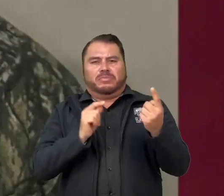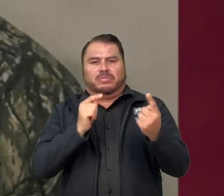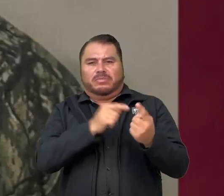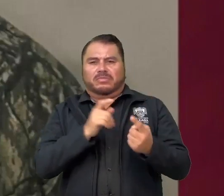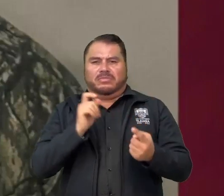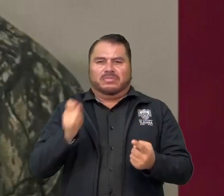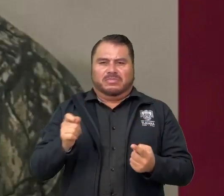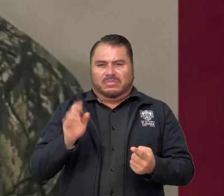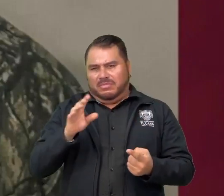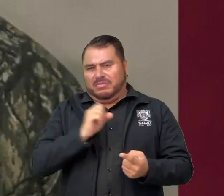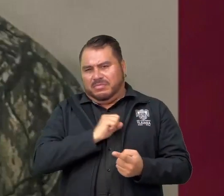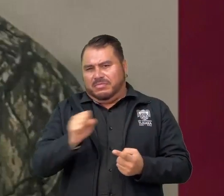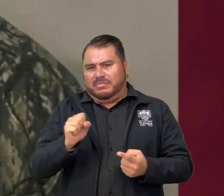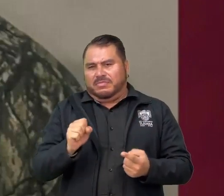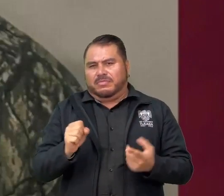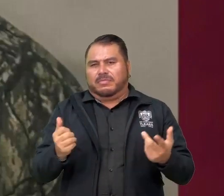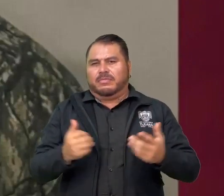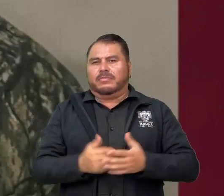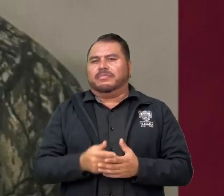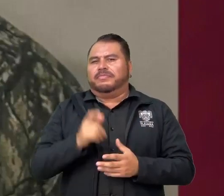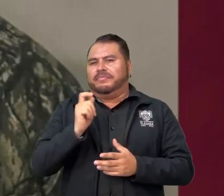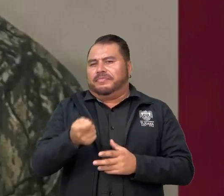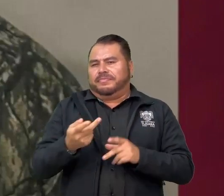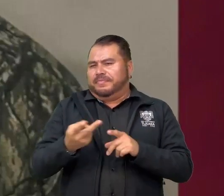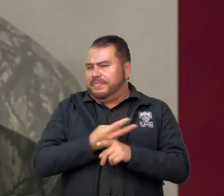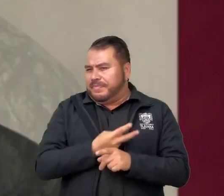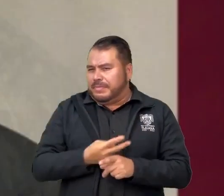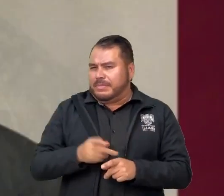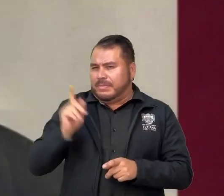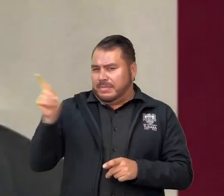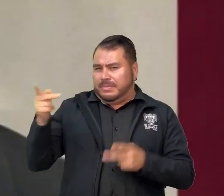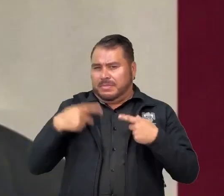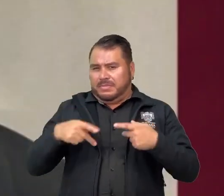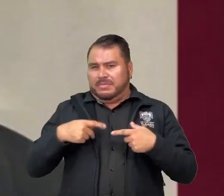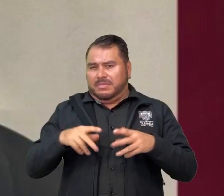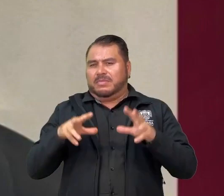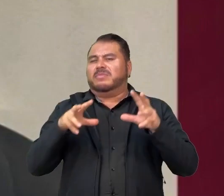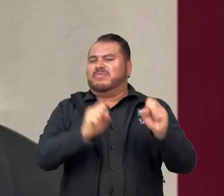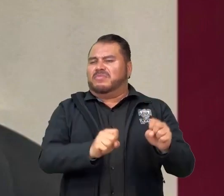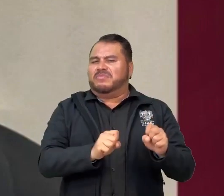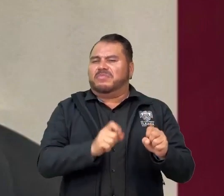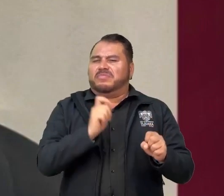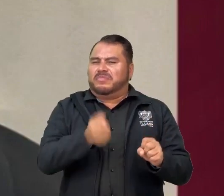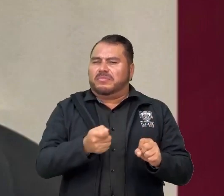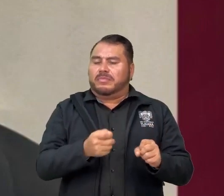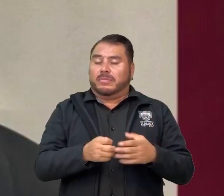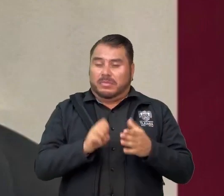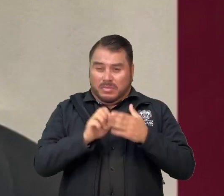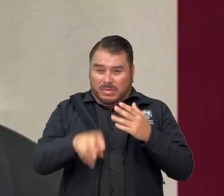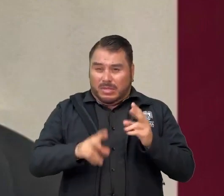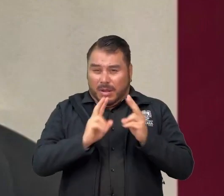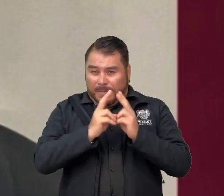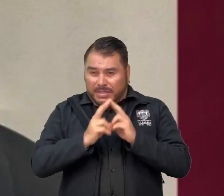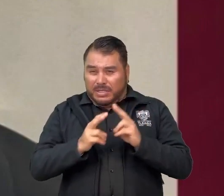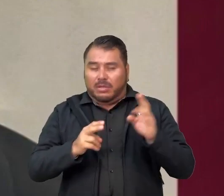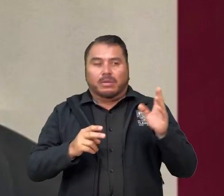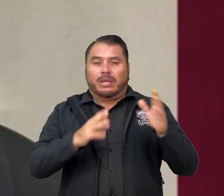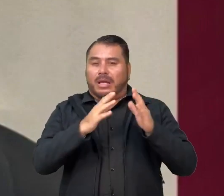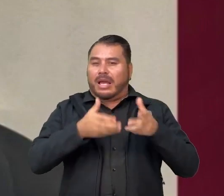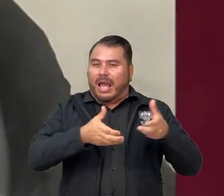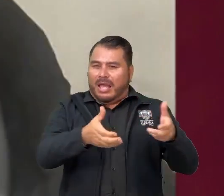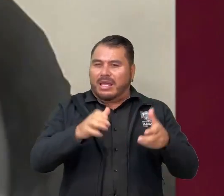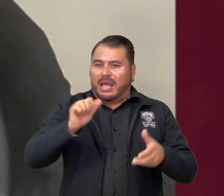dudar en hacerle daño Y esto no Sería posible esta detención no Sería posible si un vecino de la calle América